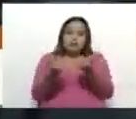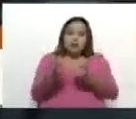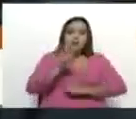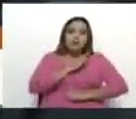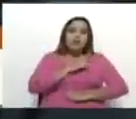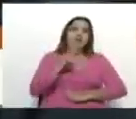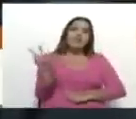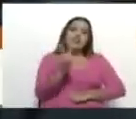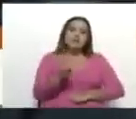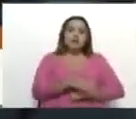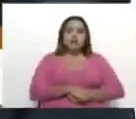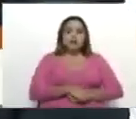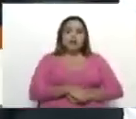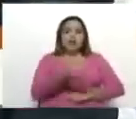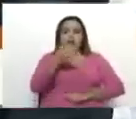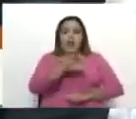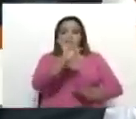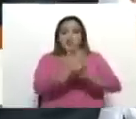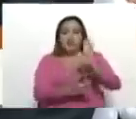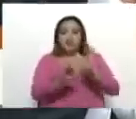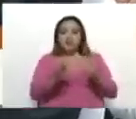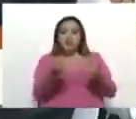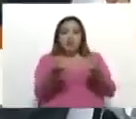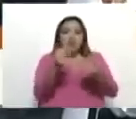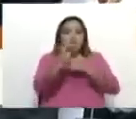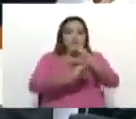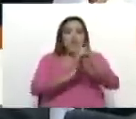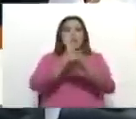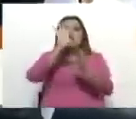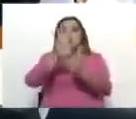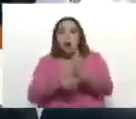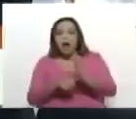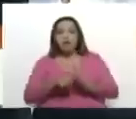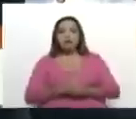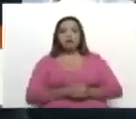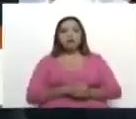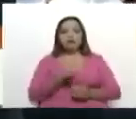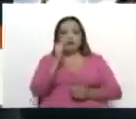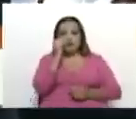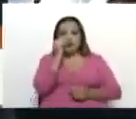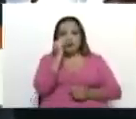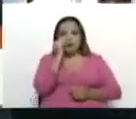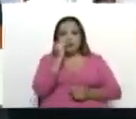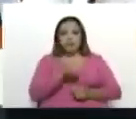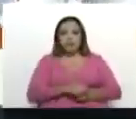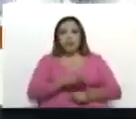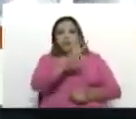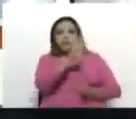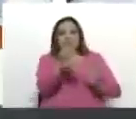le pertenecen a Venezuela y que están en el fondo monetario internacional robados los cuatro mil millones de dólares